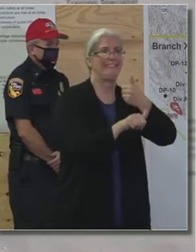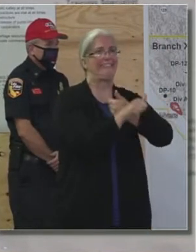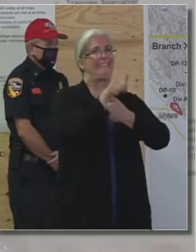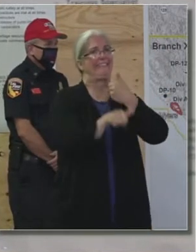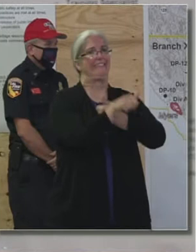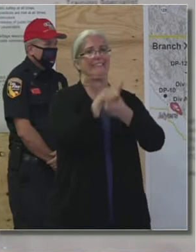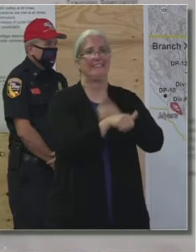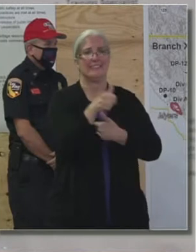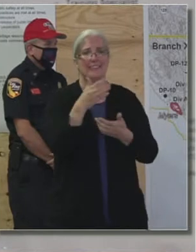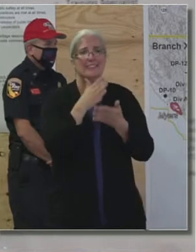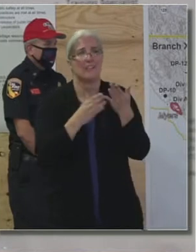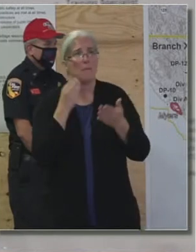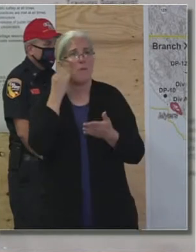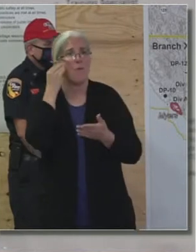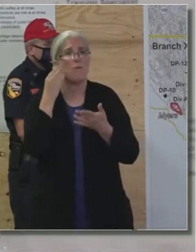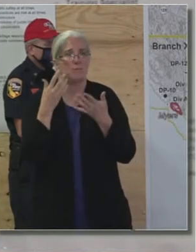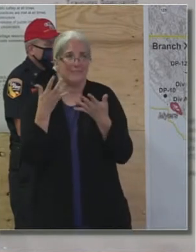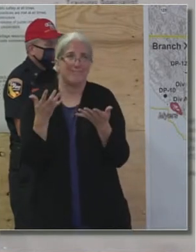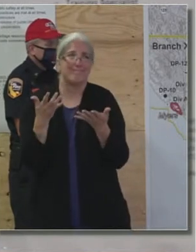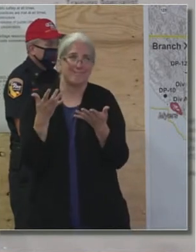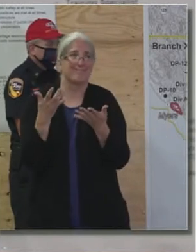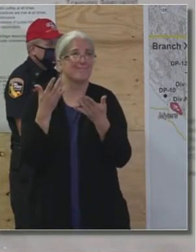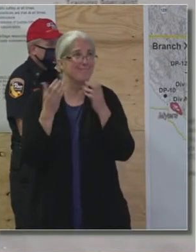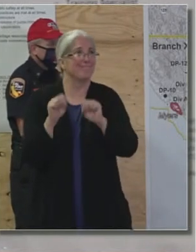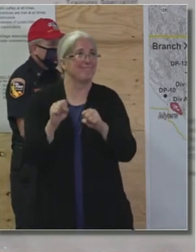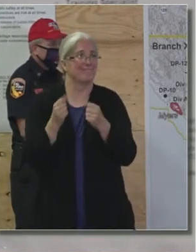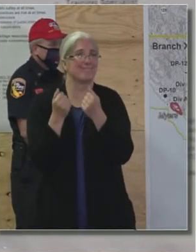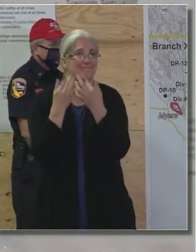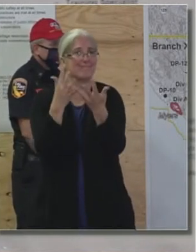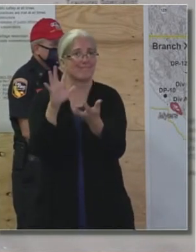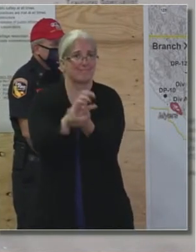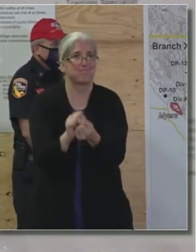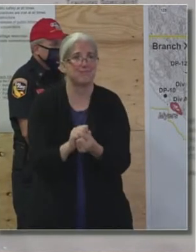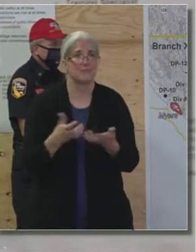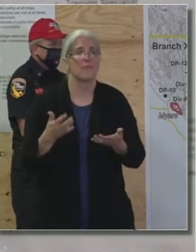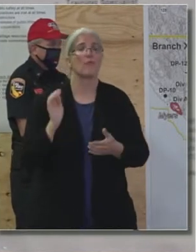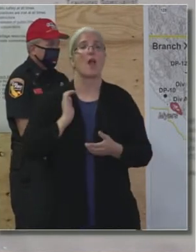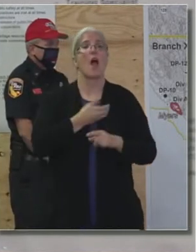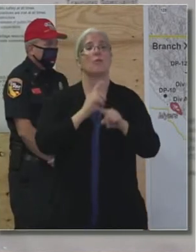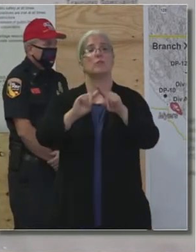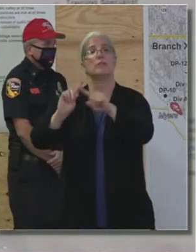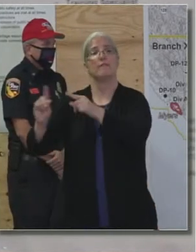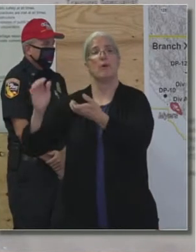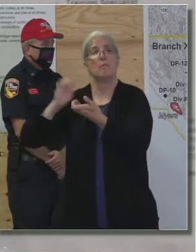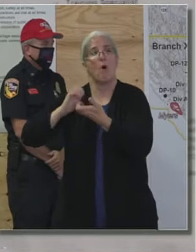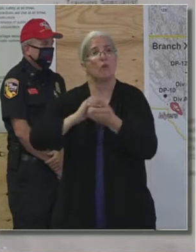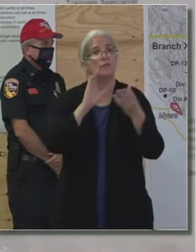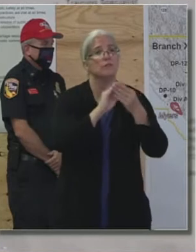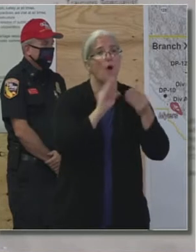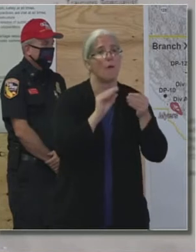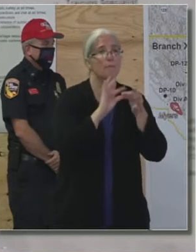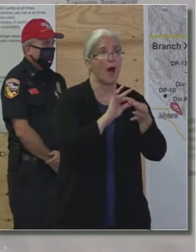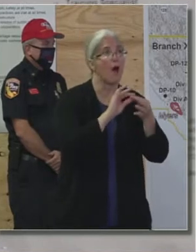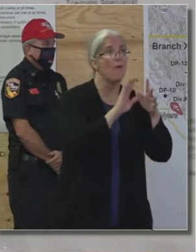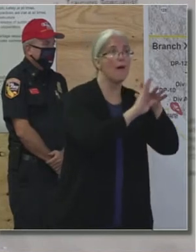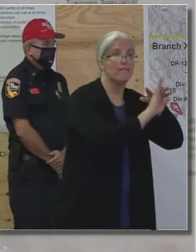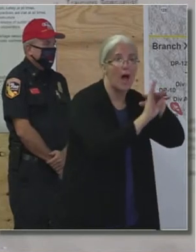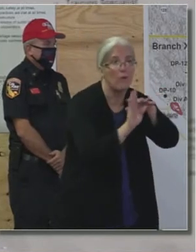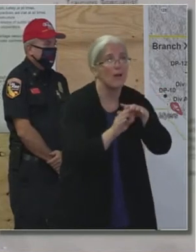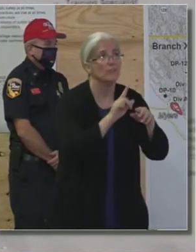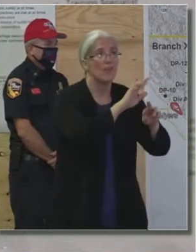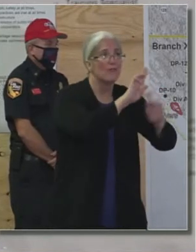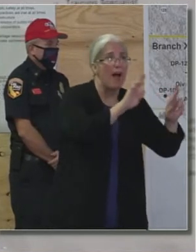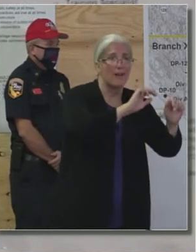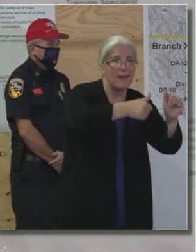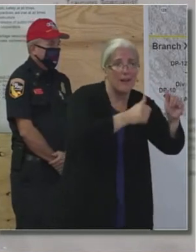hogares de las personas están amenazados nuestros socios han hablado de evacuaciones y tiene que estar